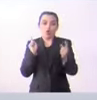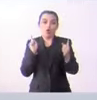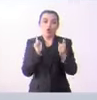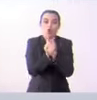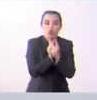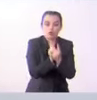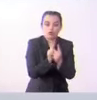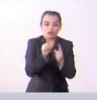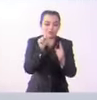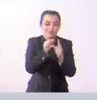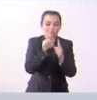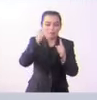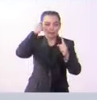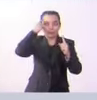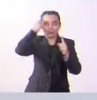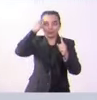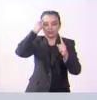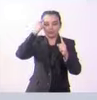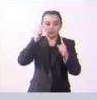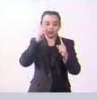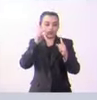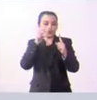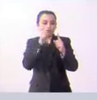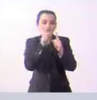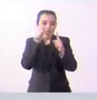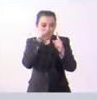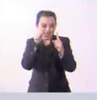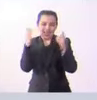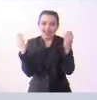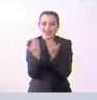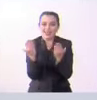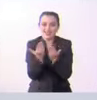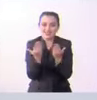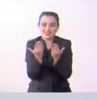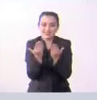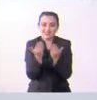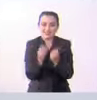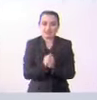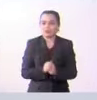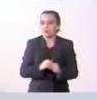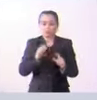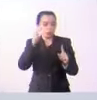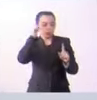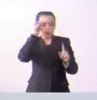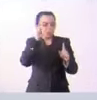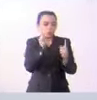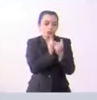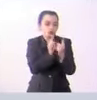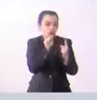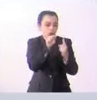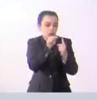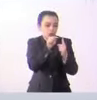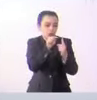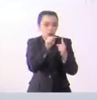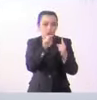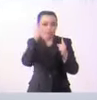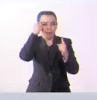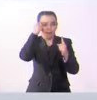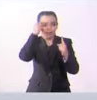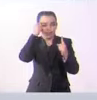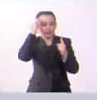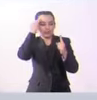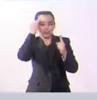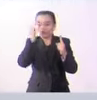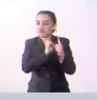estos piensan. A diferencia del narrador omnisciente, que el narrador omnisciente puede ver todo el panorama de lo que están haciendo